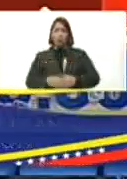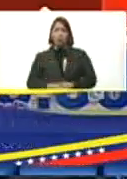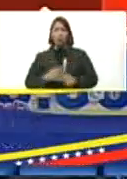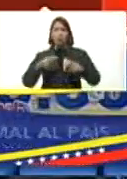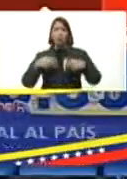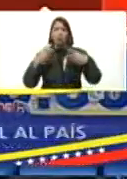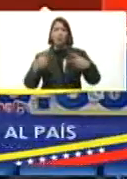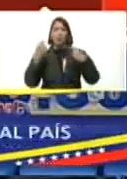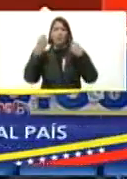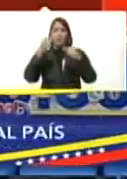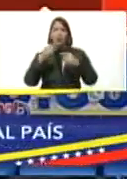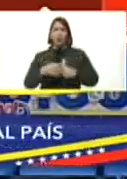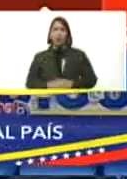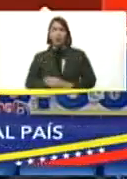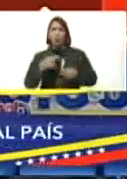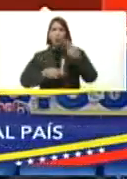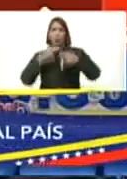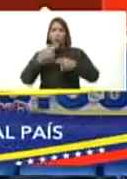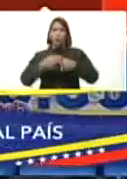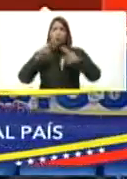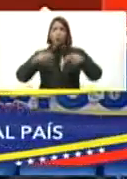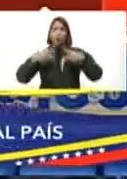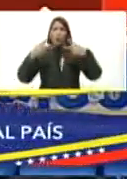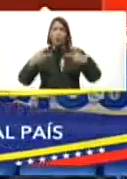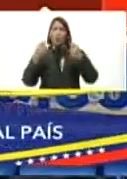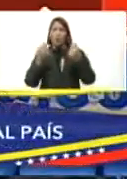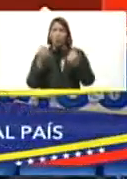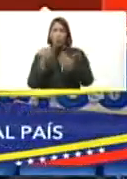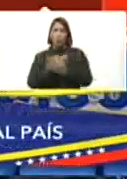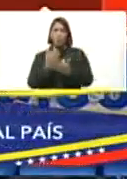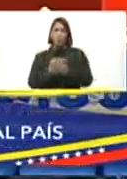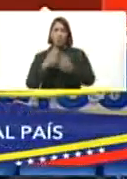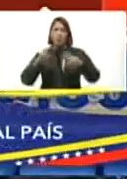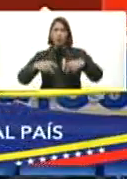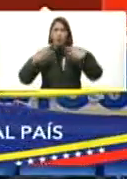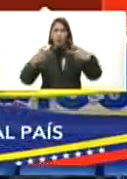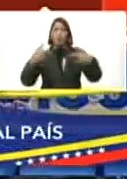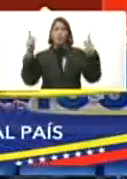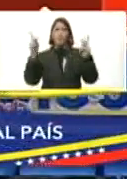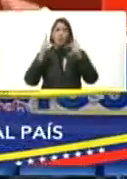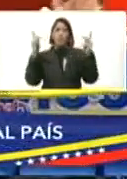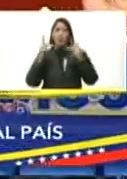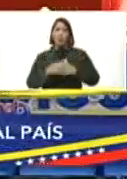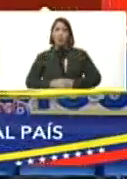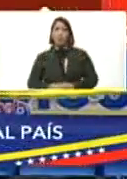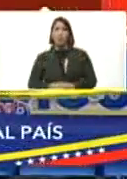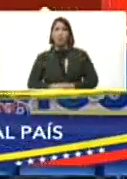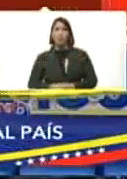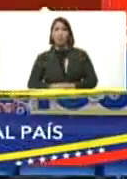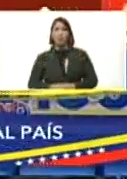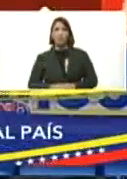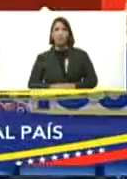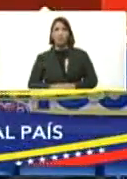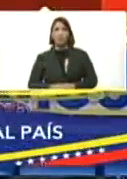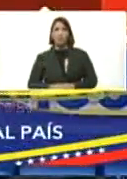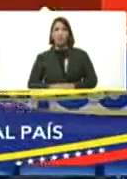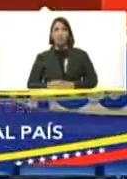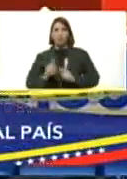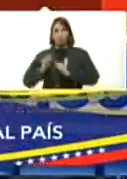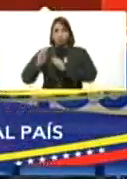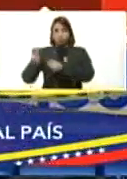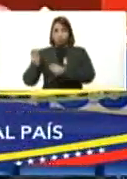nueva fase de construcción de una nueva economía para una nueva prosperidad. Ricardo Menéndez, te encargo